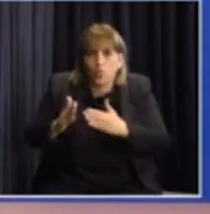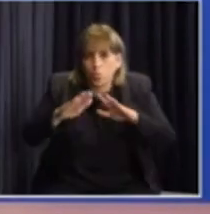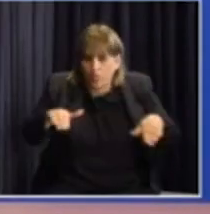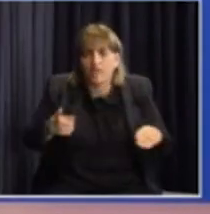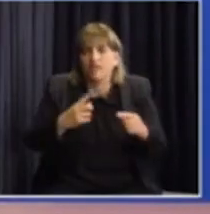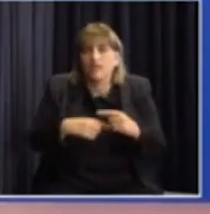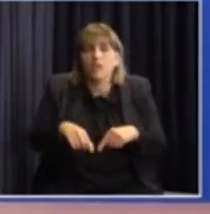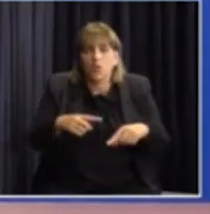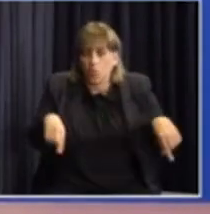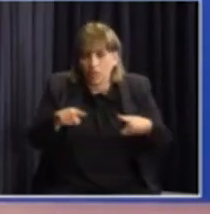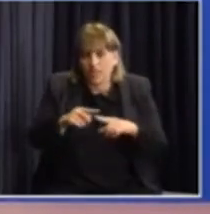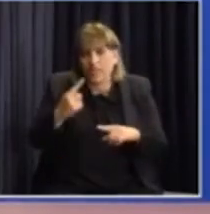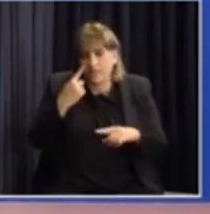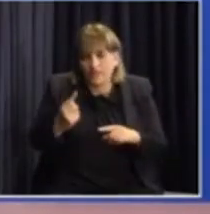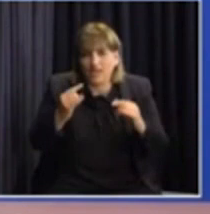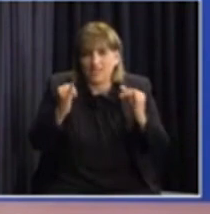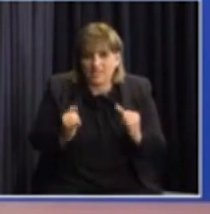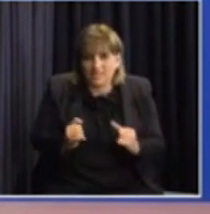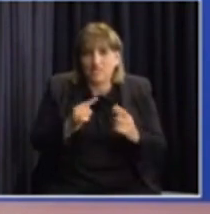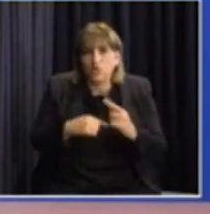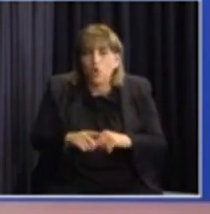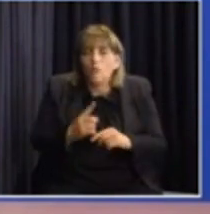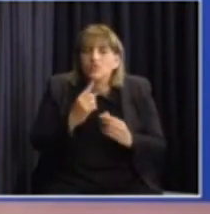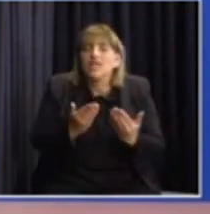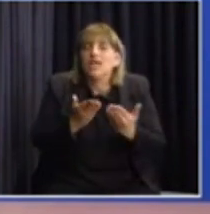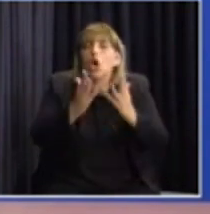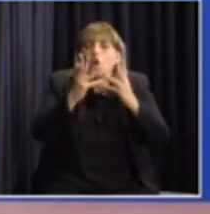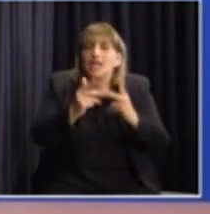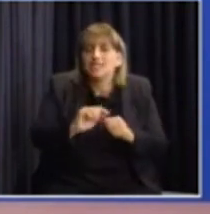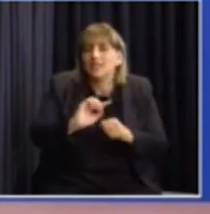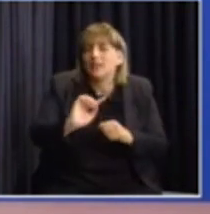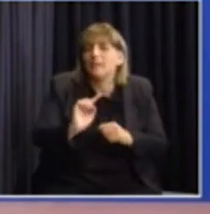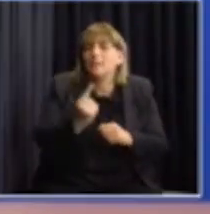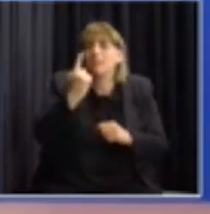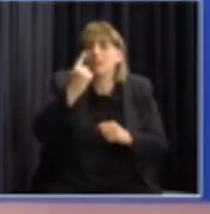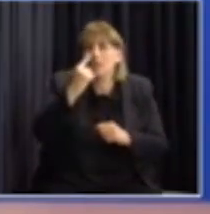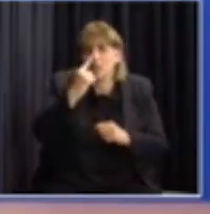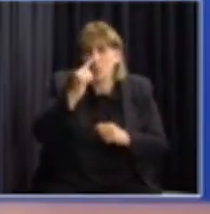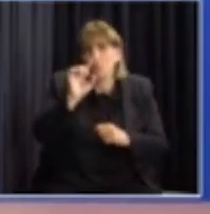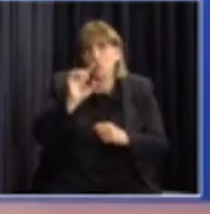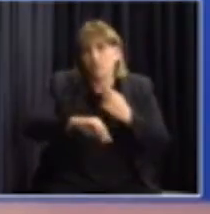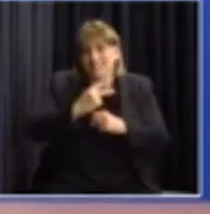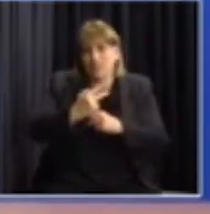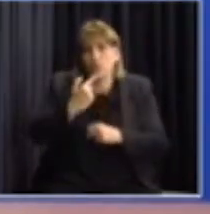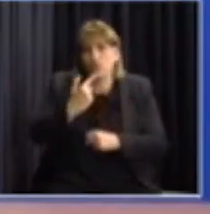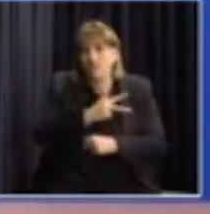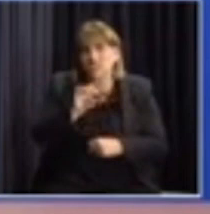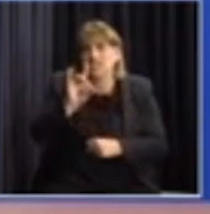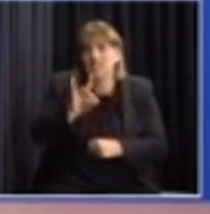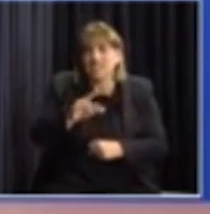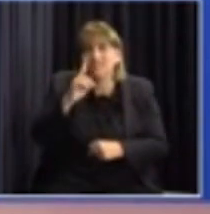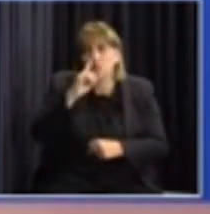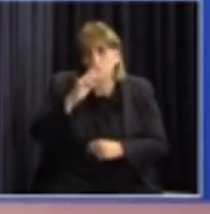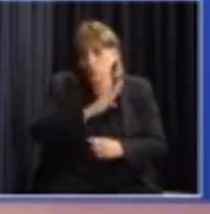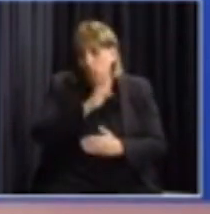cuando ustedes tomen contacto con el orden del primero de junio del 15 de junio y el 29 de junio